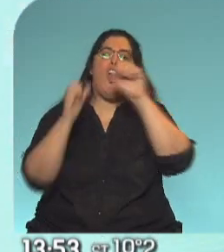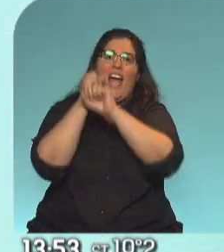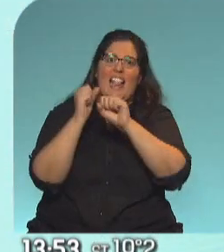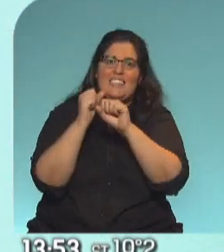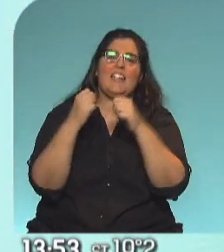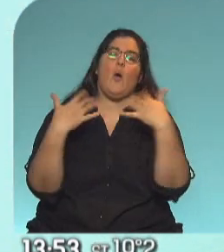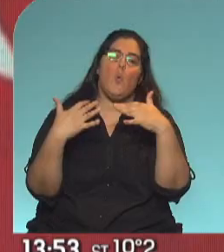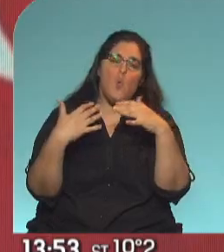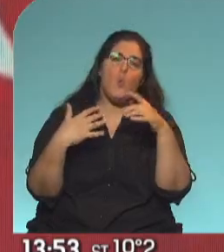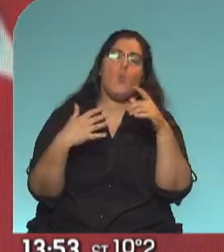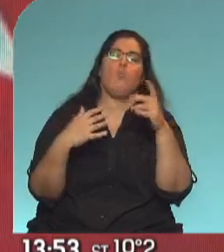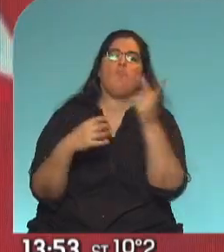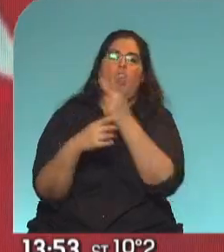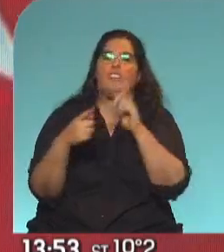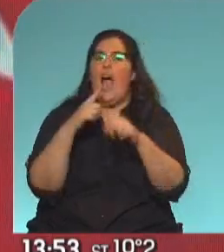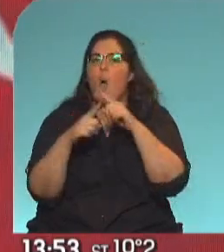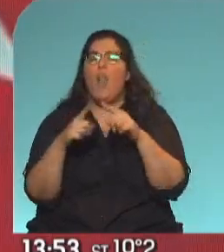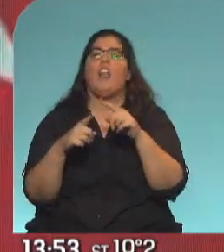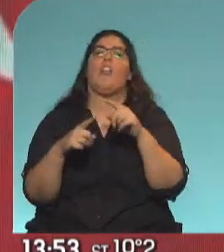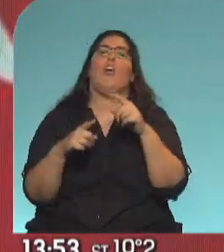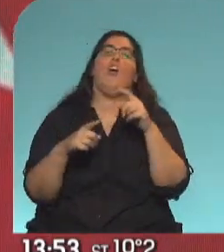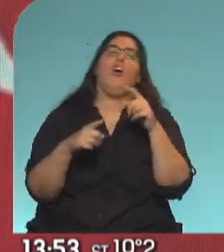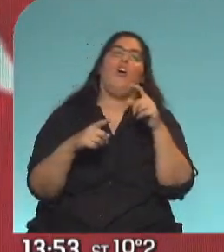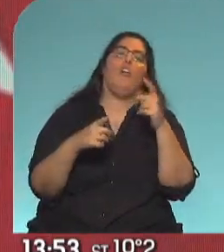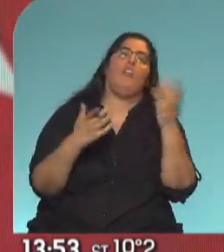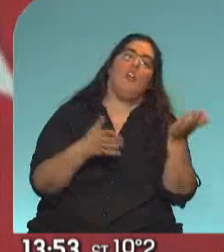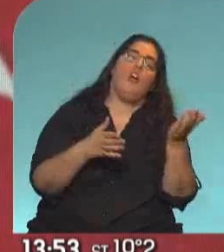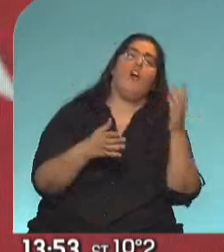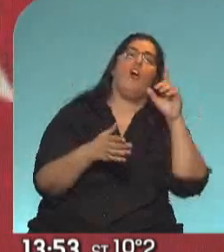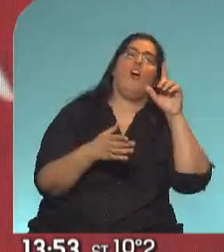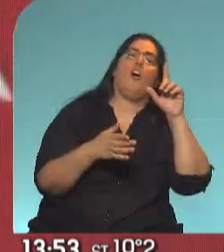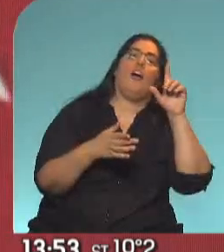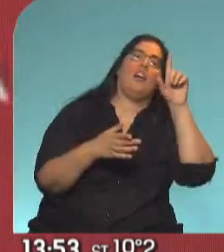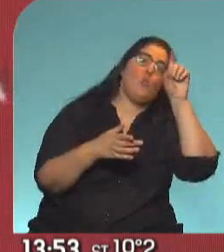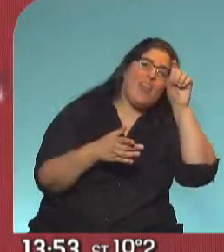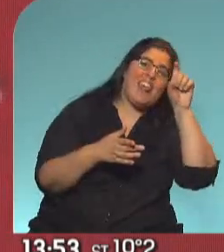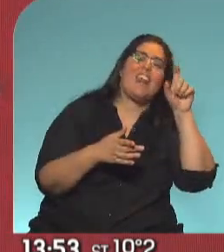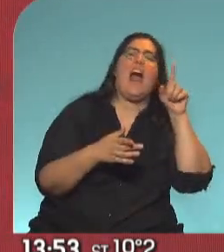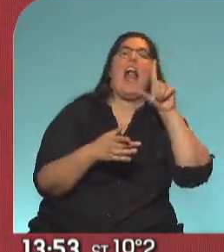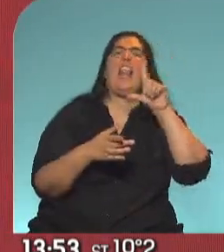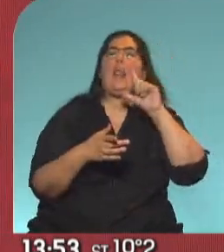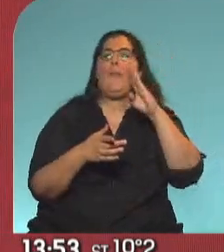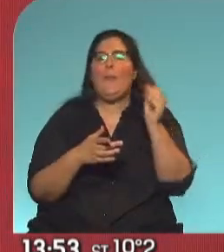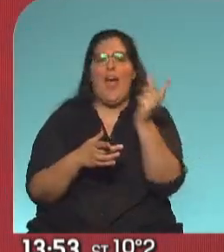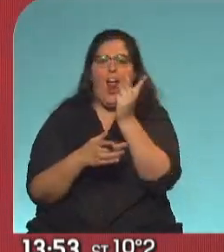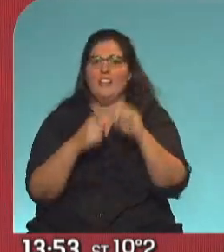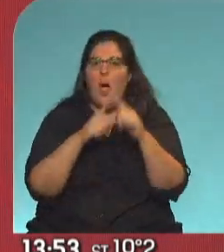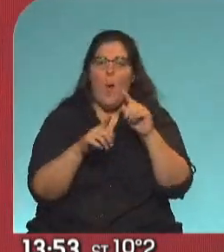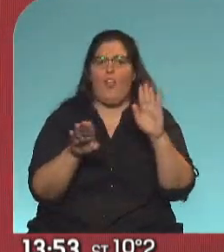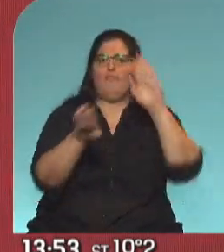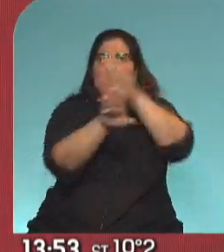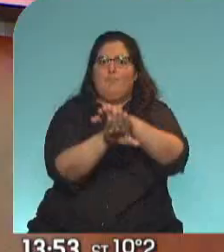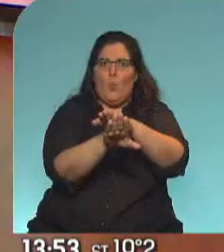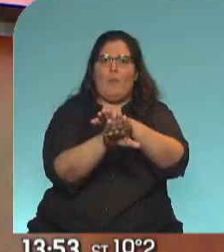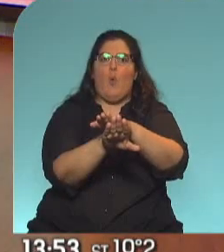y Grecia para explotar las riquezas marítimas, y el otro corredor que es el que crearon Turquía y Libia, y que además se superponen, más